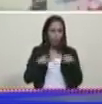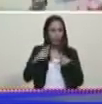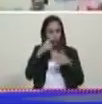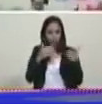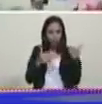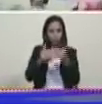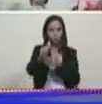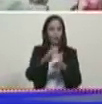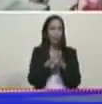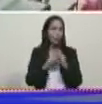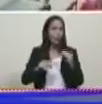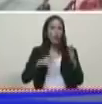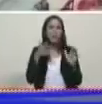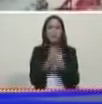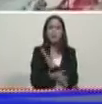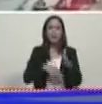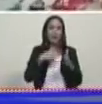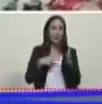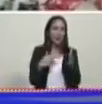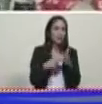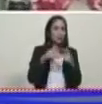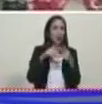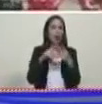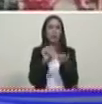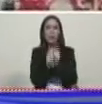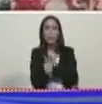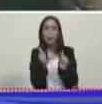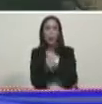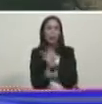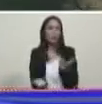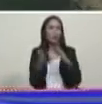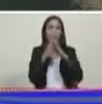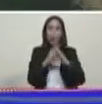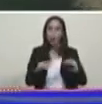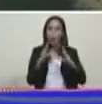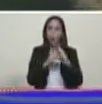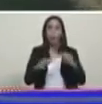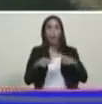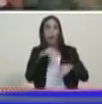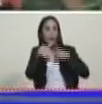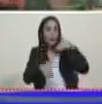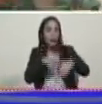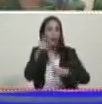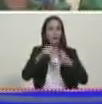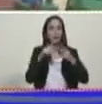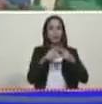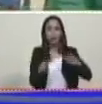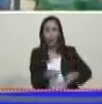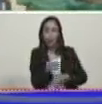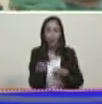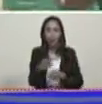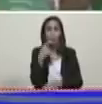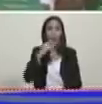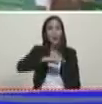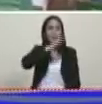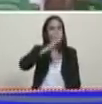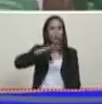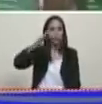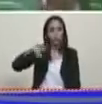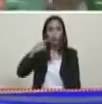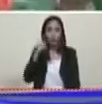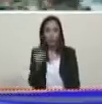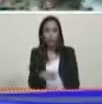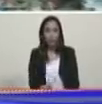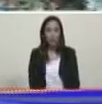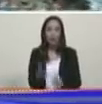lo que es recreación, deporte en todas las playas, en nuestros ríos, en nuestras montañas inclusive, y decirle